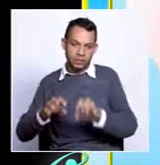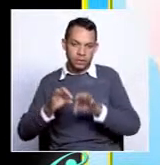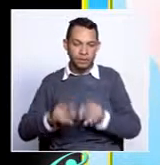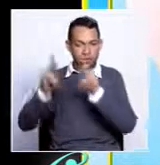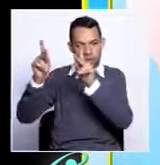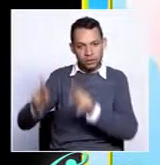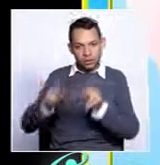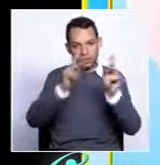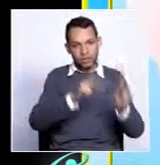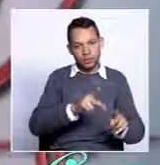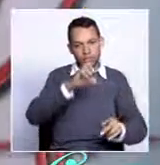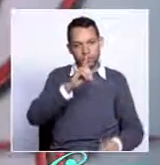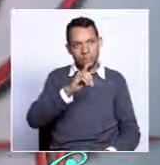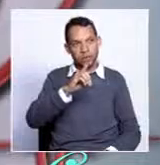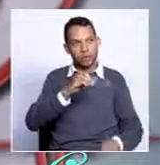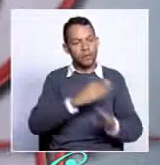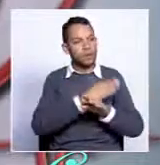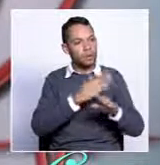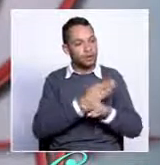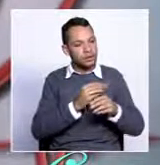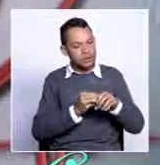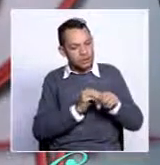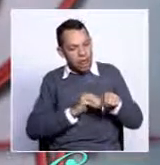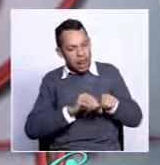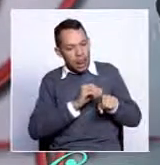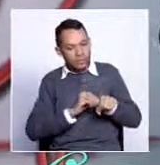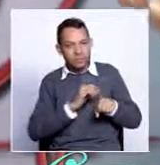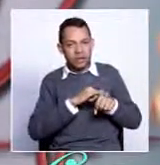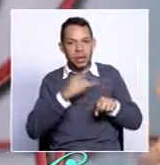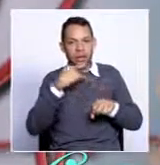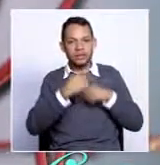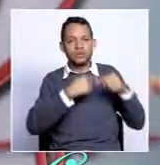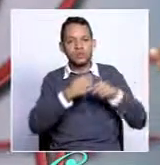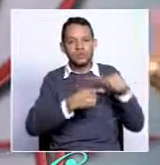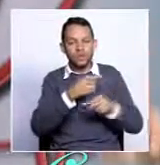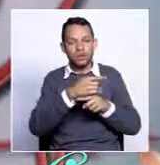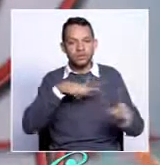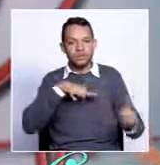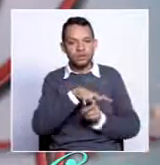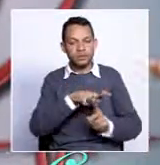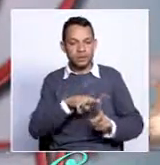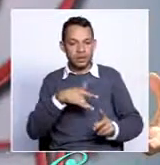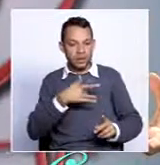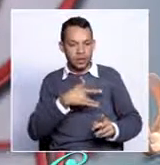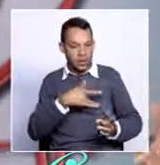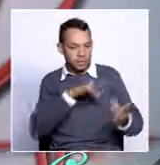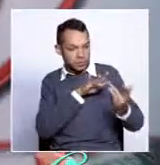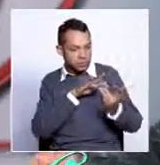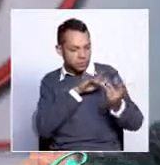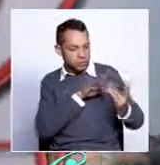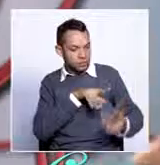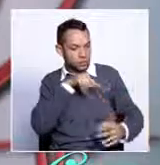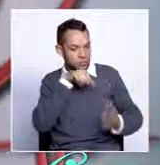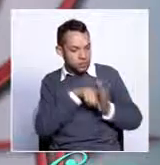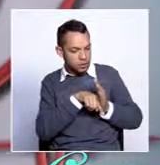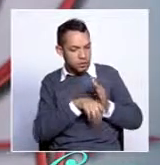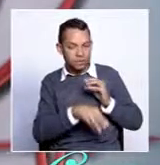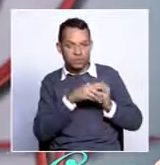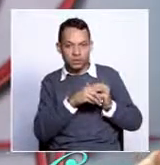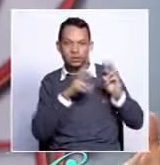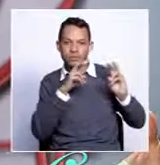no tenga un divertículo hemorroides todo eso hacer una historia clínica desde lo emocional desde el alma y ya con todo